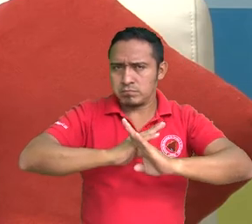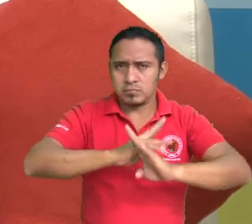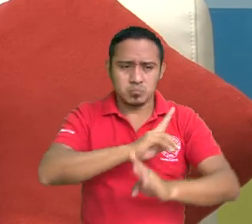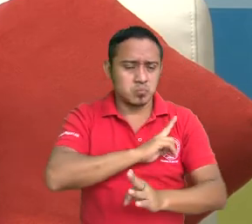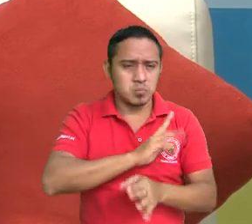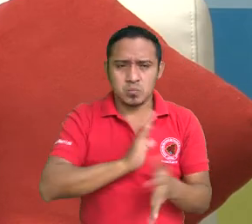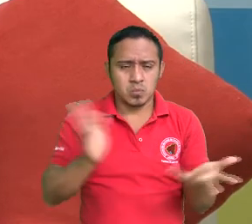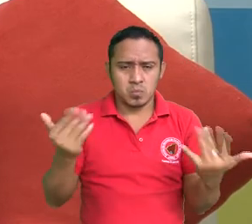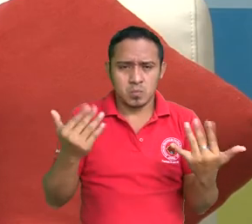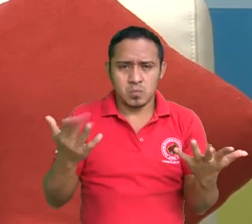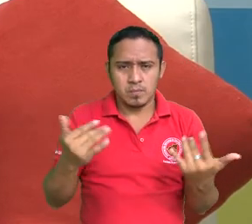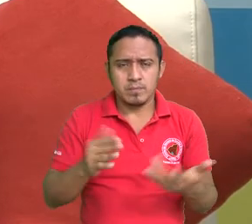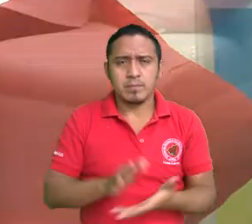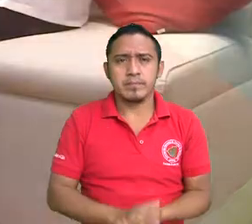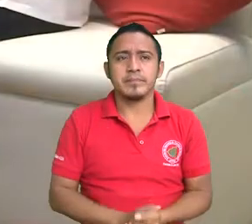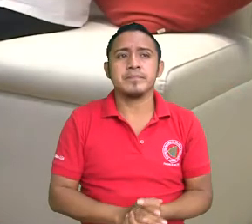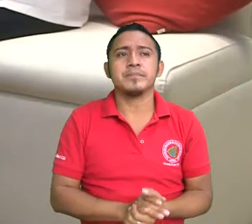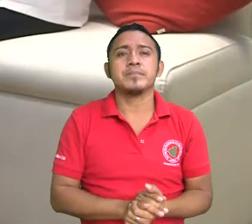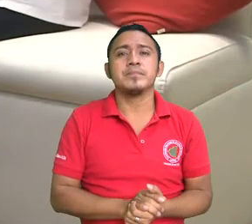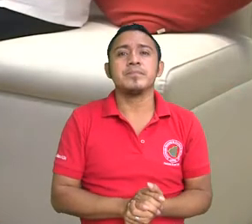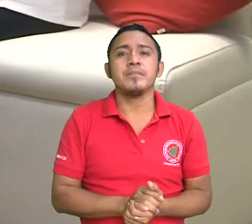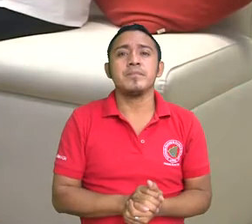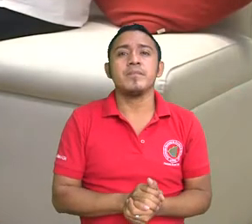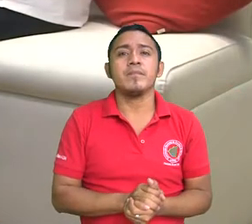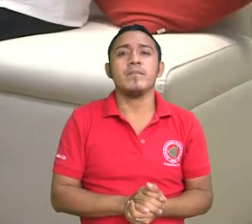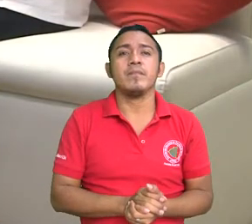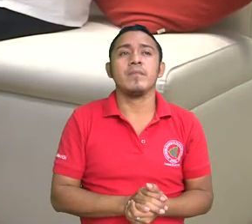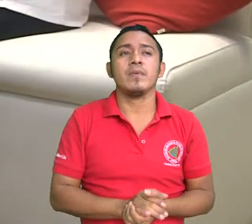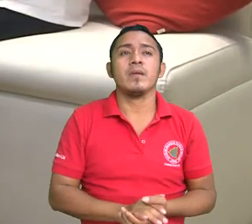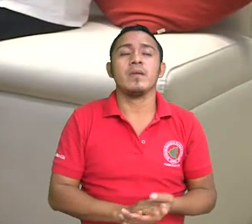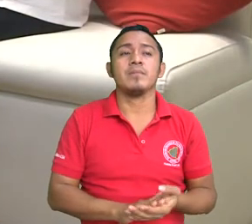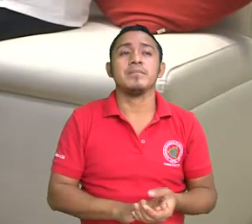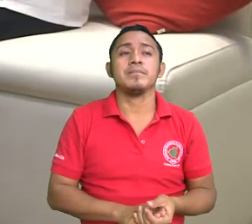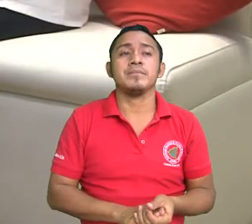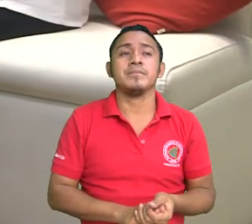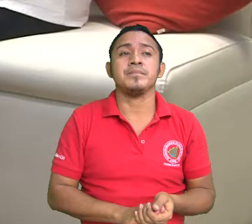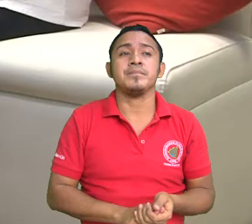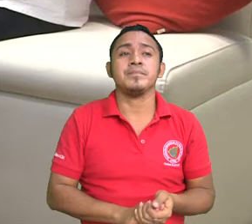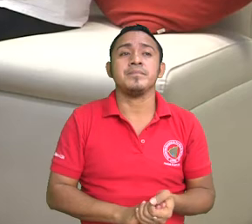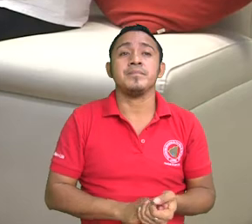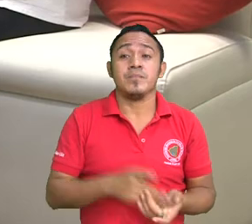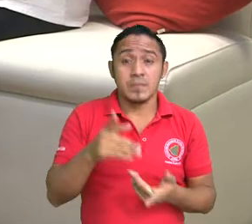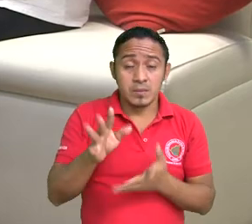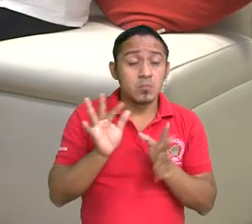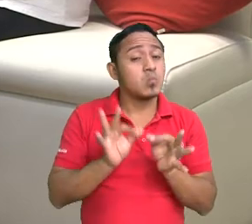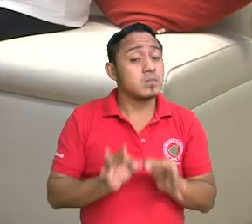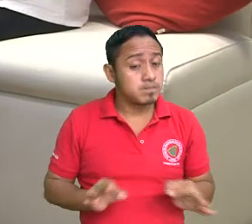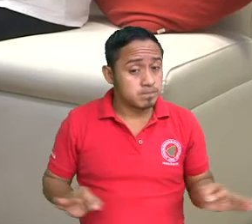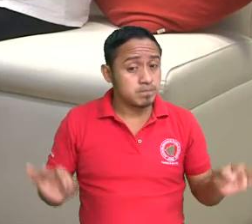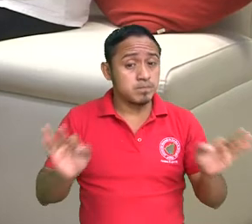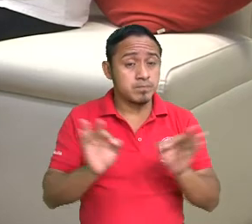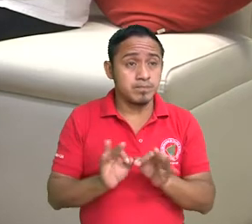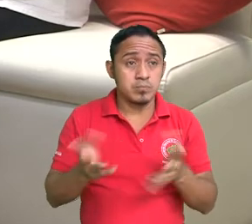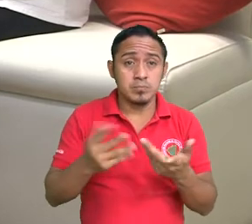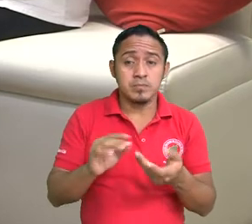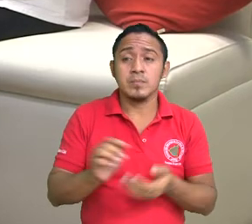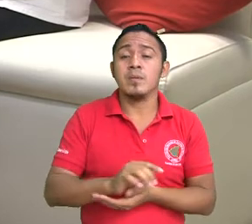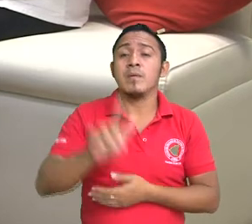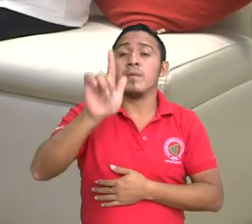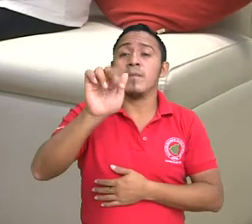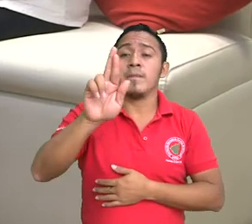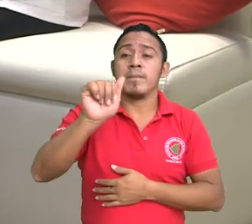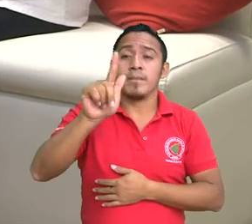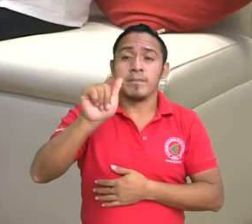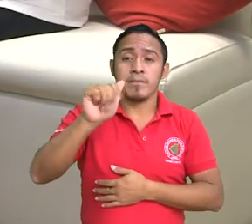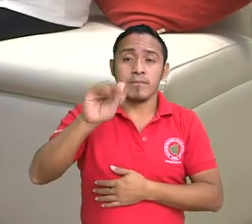no existe realmente. Ahora, eso es lo que usted acaba de decir, es muy importante, el tratamiento.